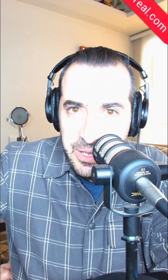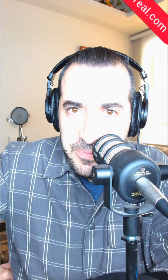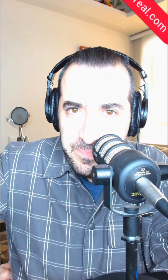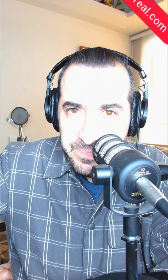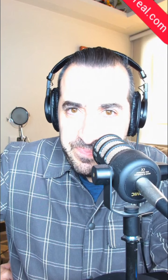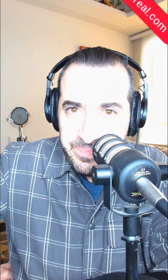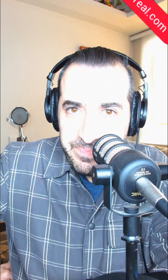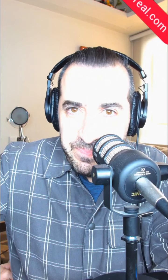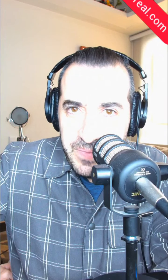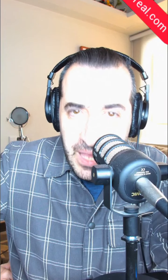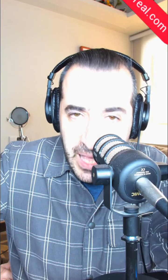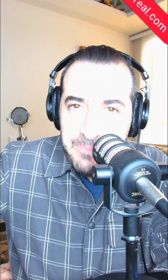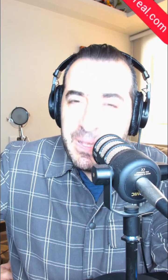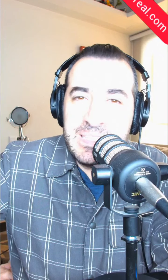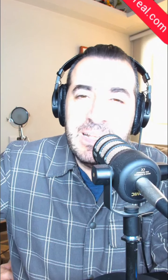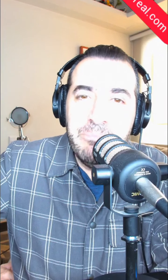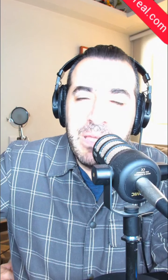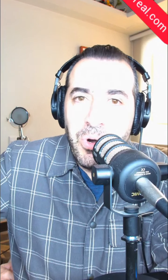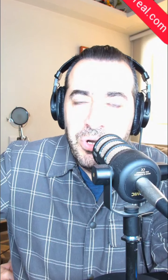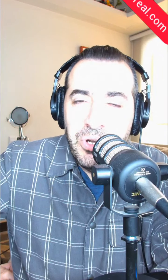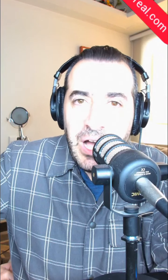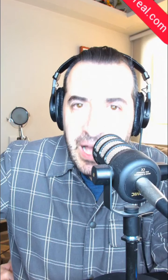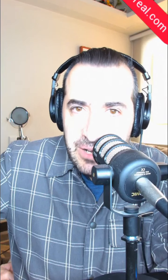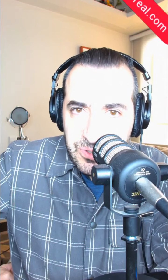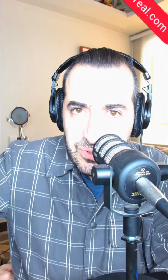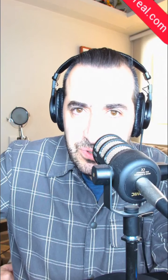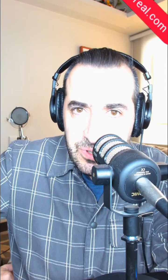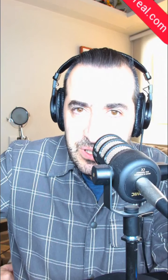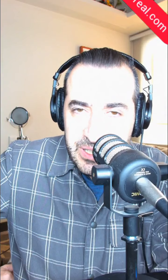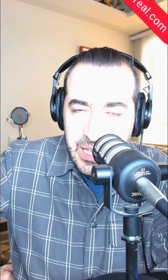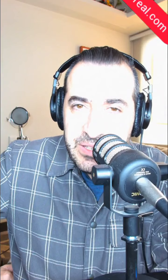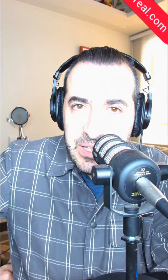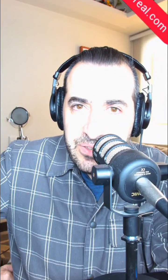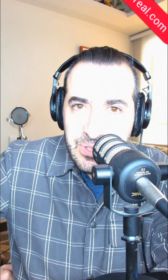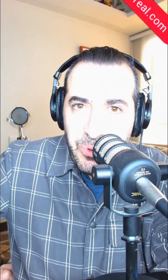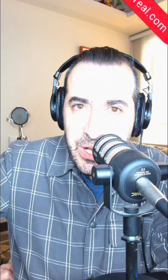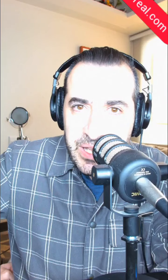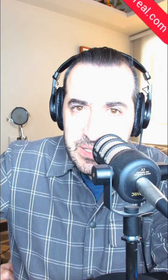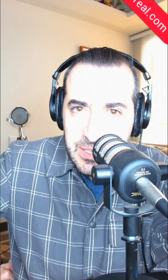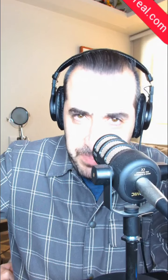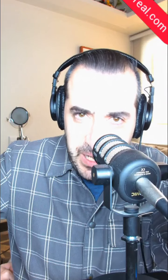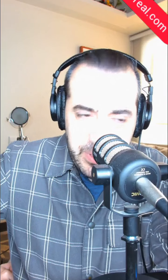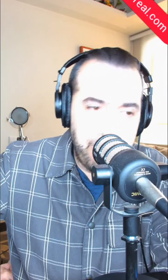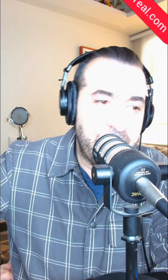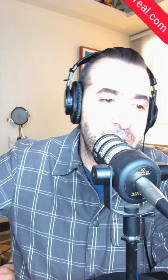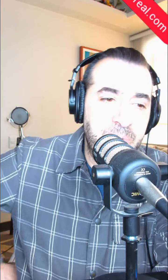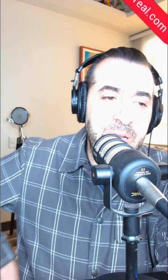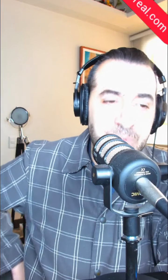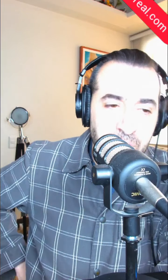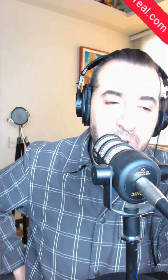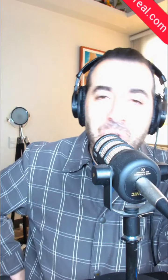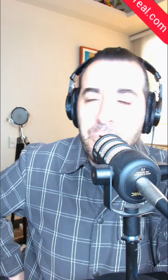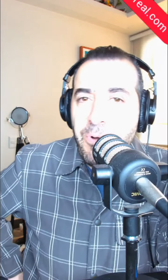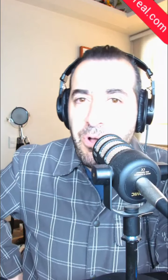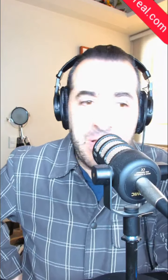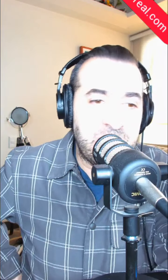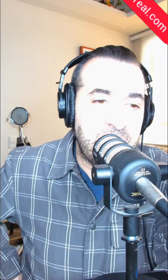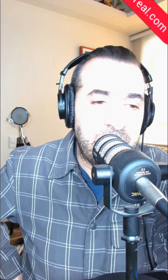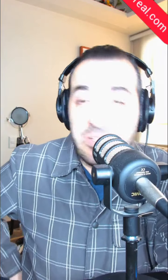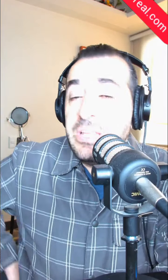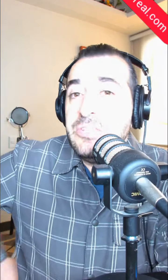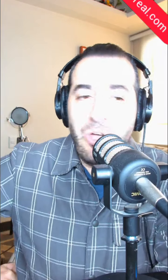Morena, ¿eh? Alguien pásele el memo a los candidatos de Morena que siguen peleando allá, pero de eso hablaremos un poco